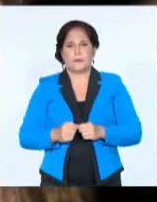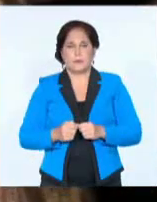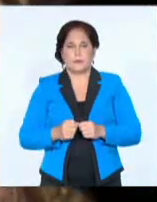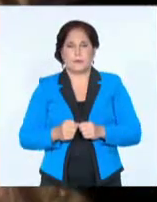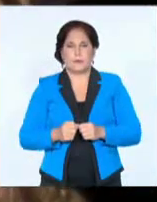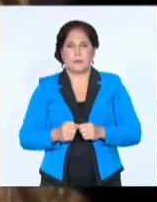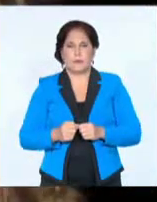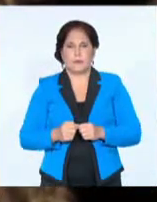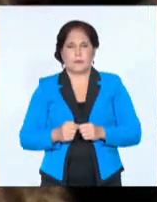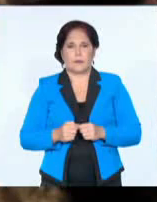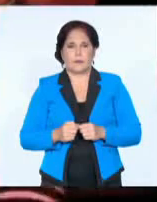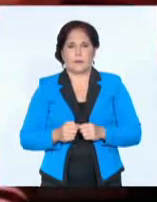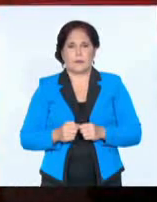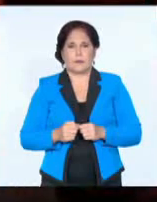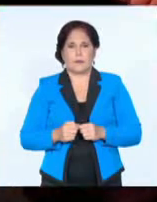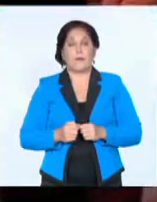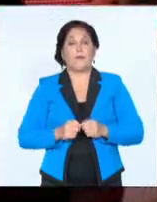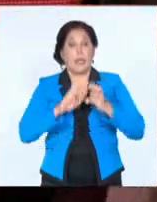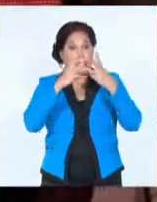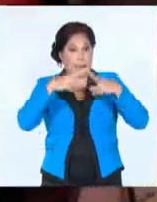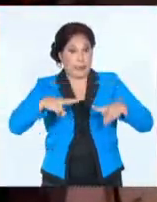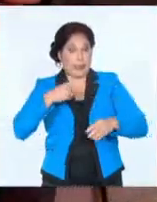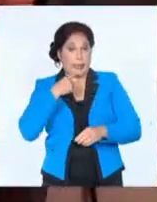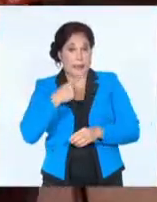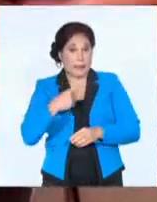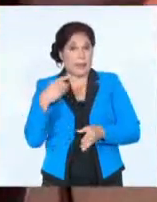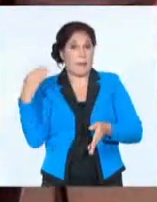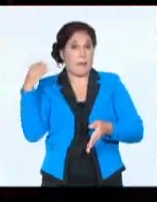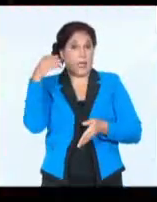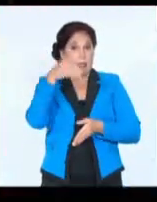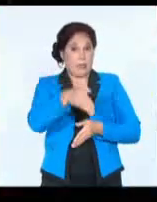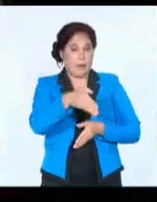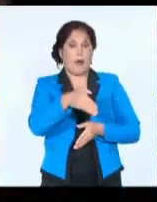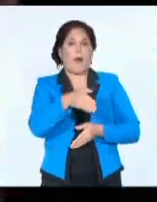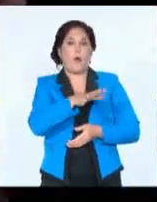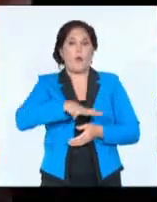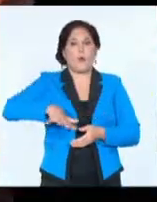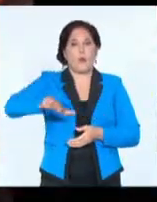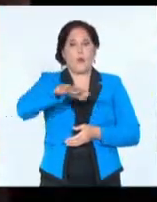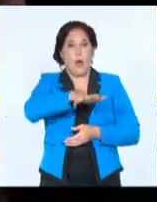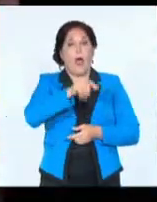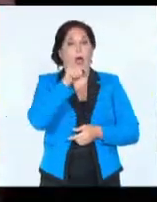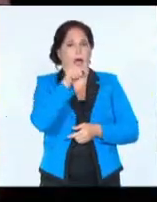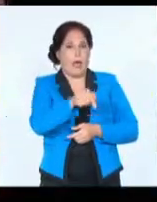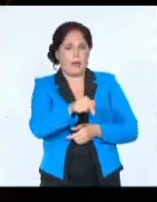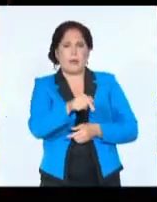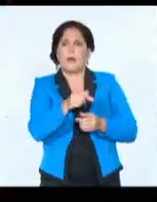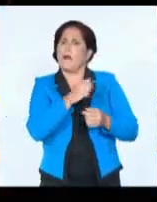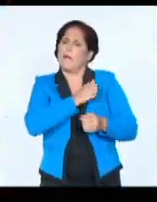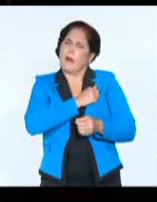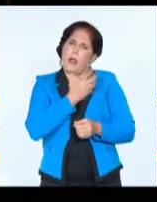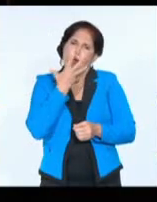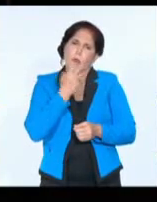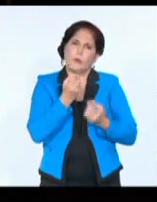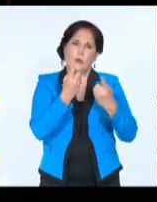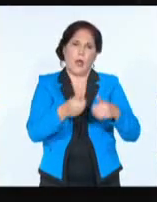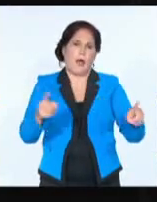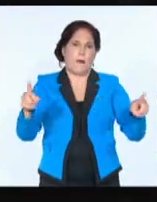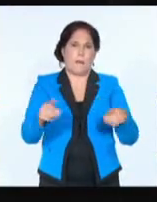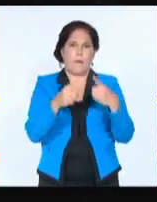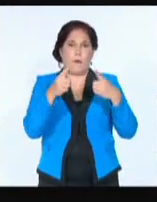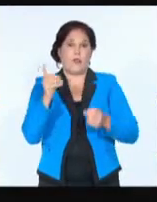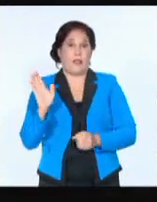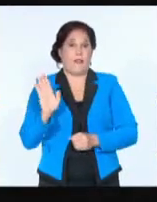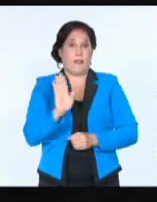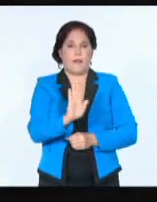El portal Cubasí destaca que hasta la cantina de Sabina en San Rafael de Heredia llegarán los amantes de su música, provenientes